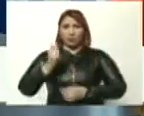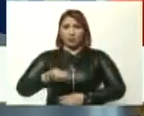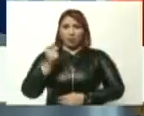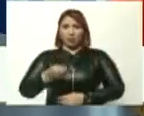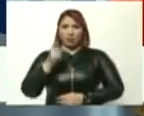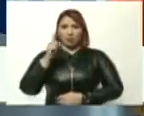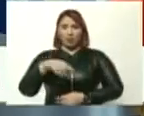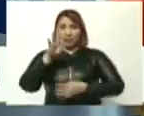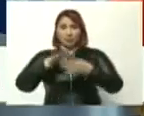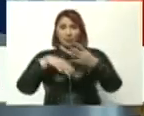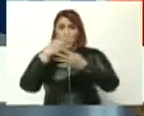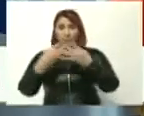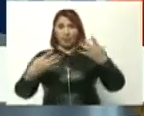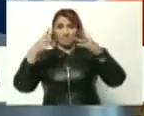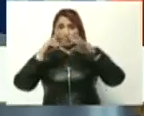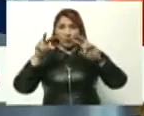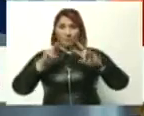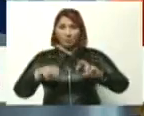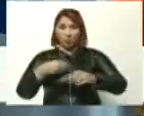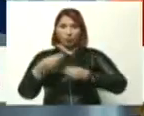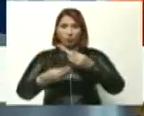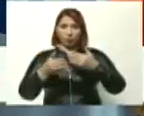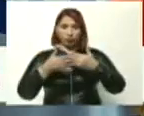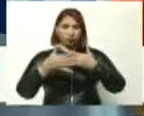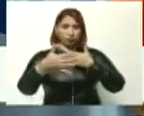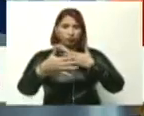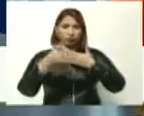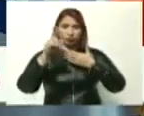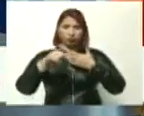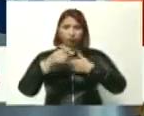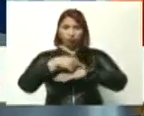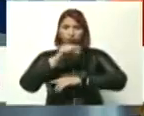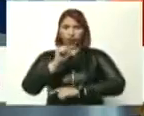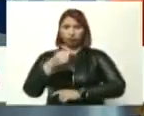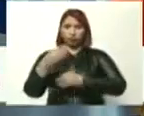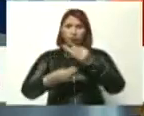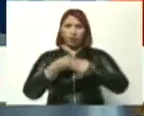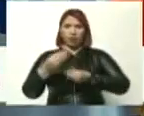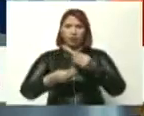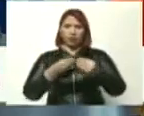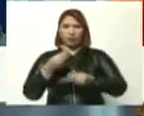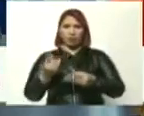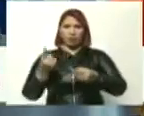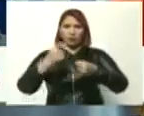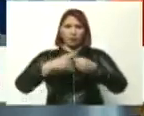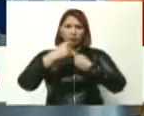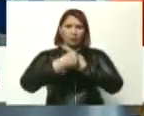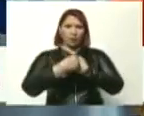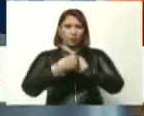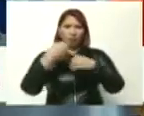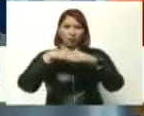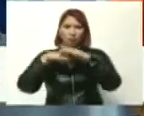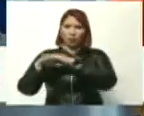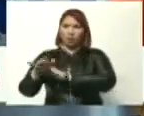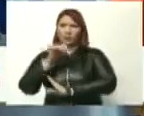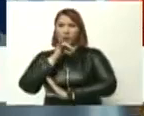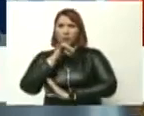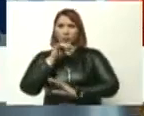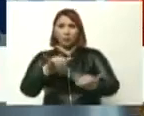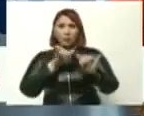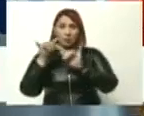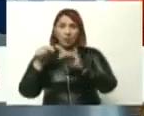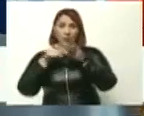la transparencia de las investigaciones que adelanta, al momento de cargar la información de las mismas en